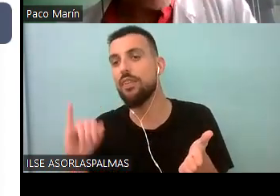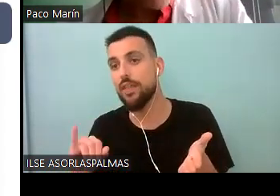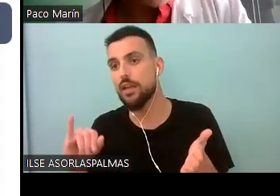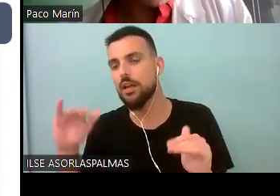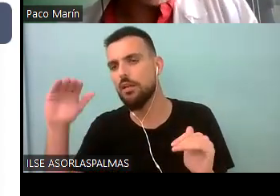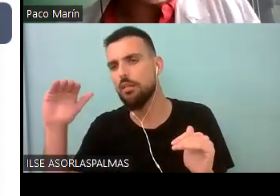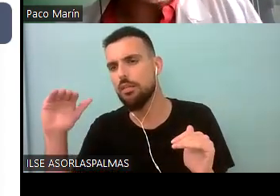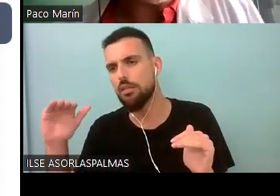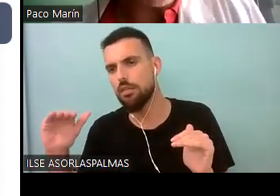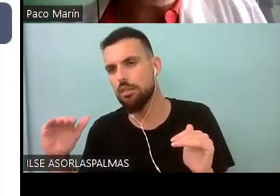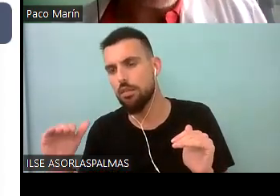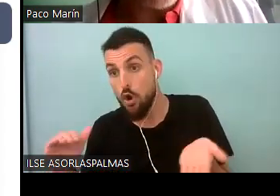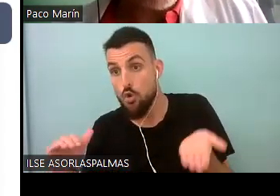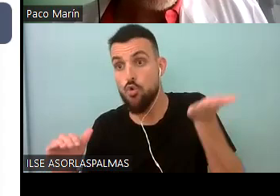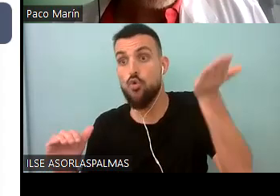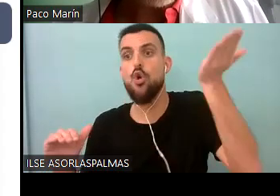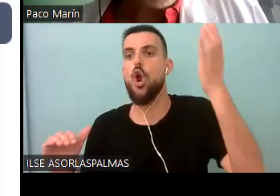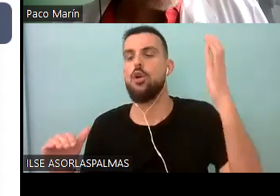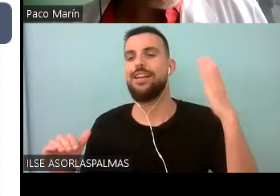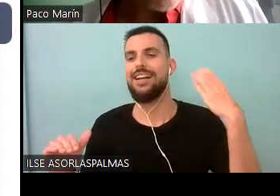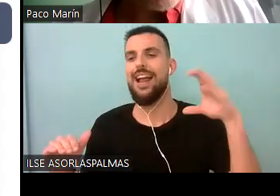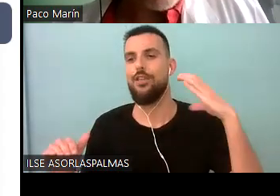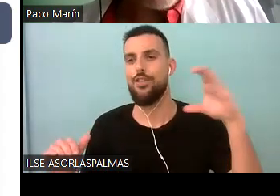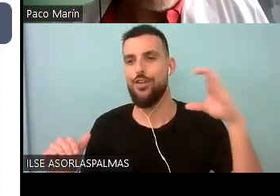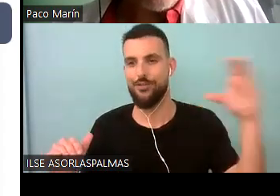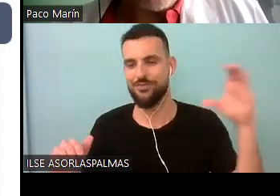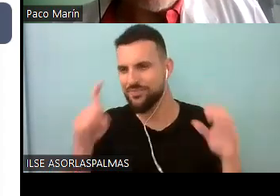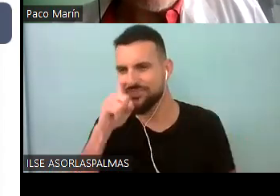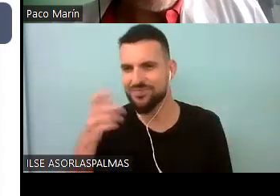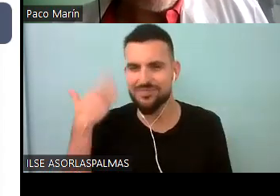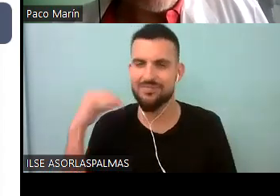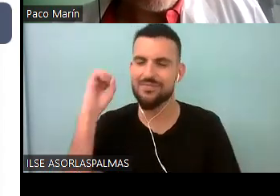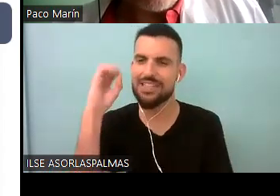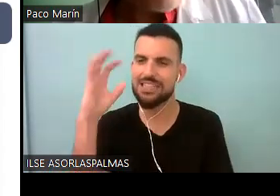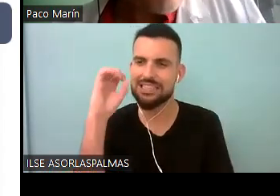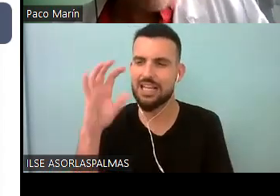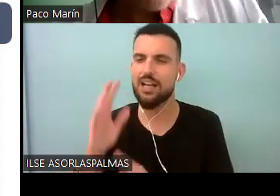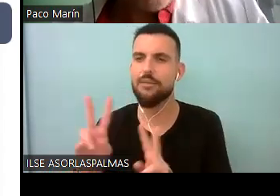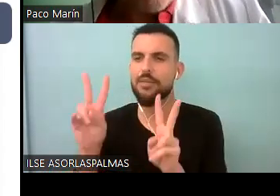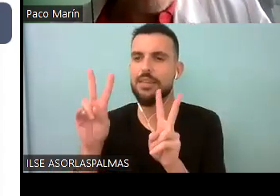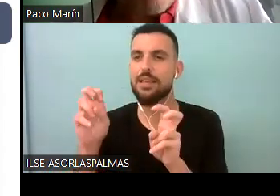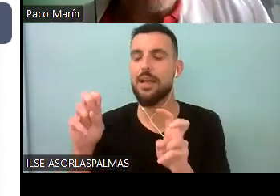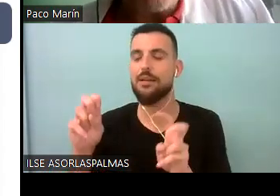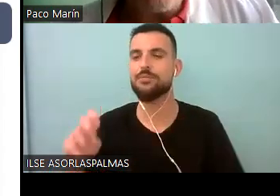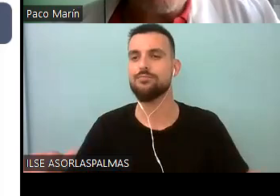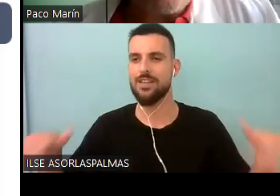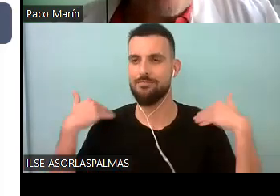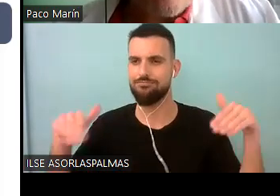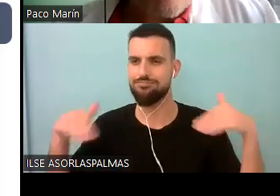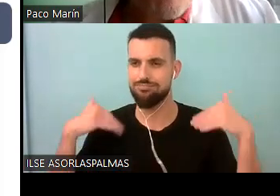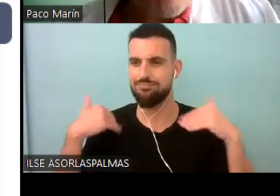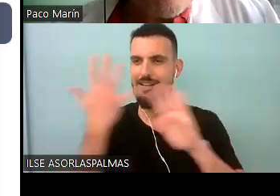¿Sabéis? No sé si lo recordáis de la charla que hicimos de del ejercicio físico, que hablábamos de los